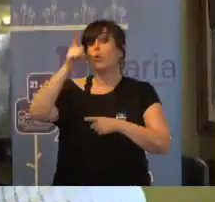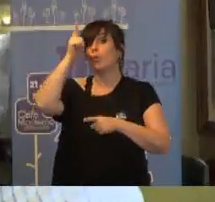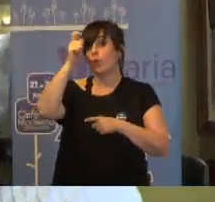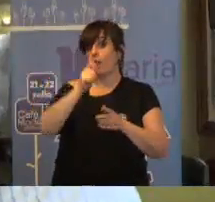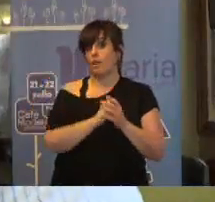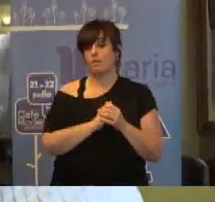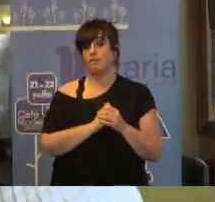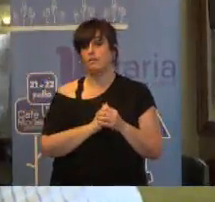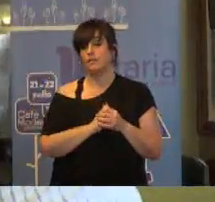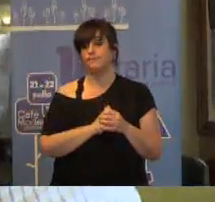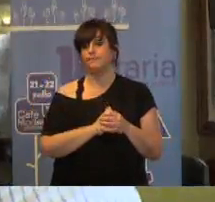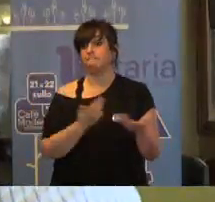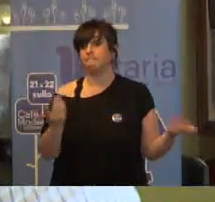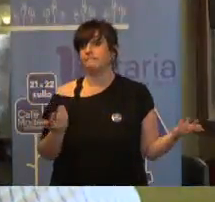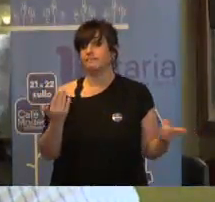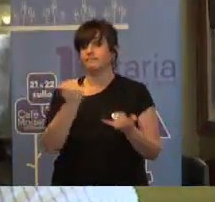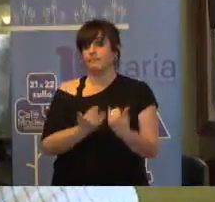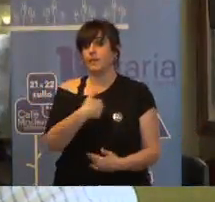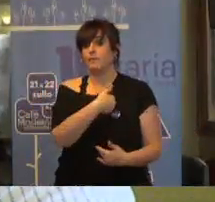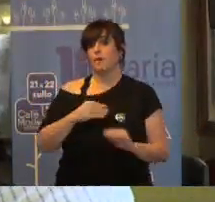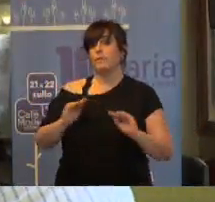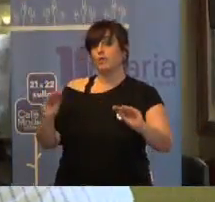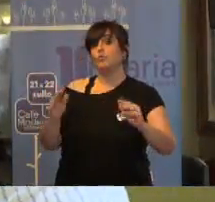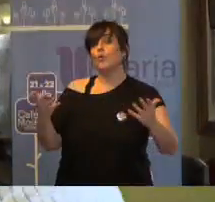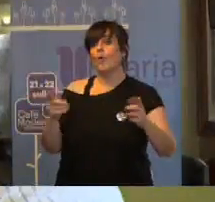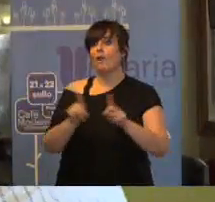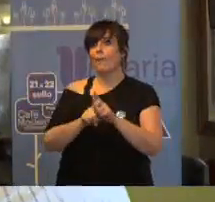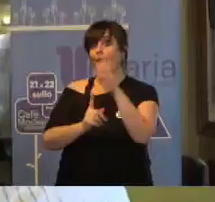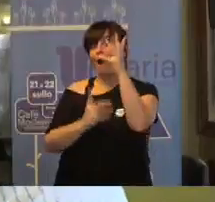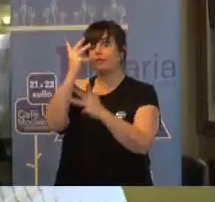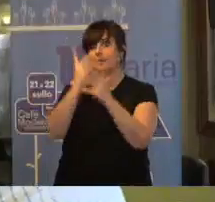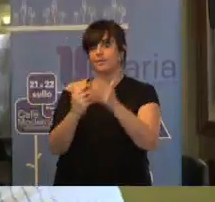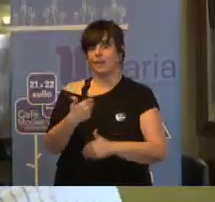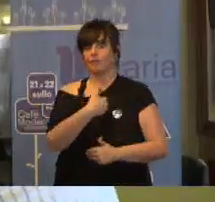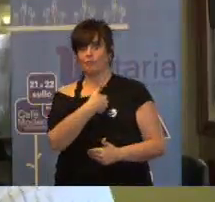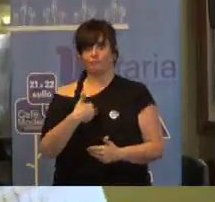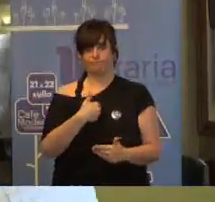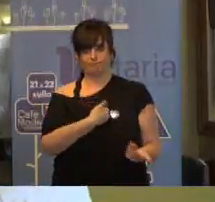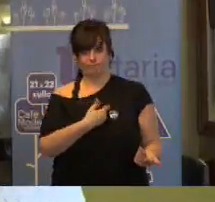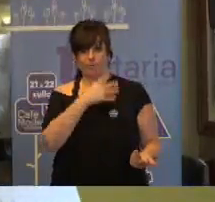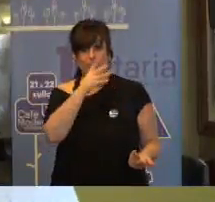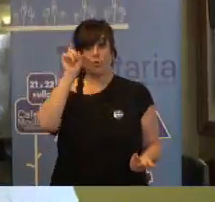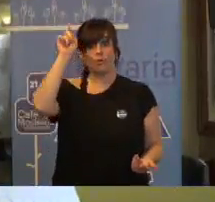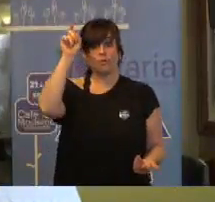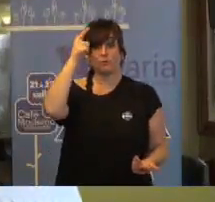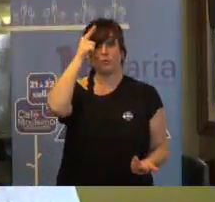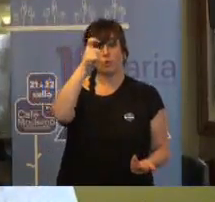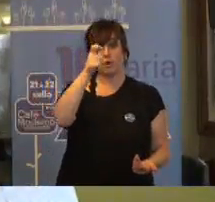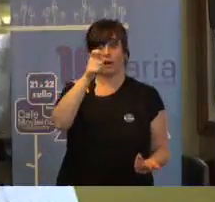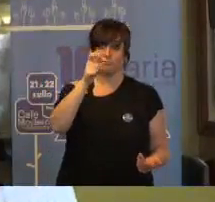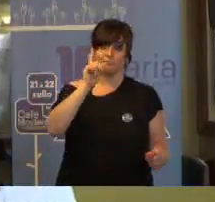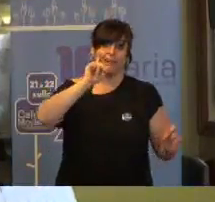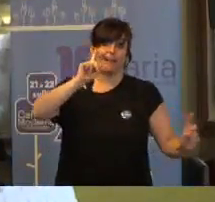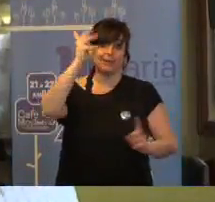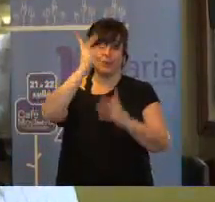xogaban un papel, pois, moi de administración local, que dicir, eses mestres rurais no sentido do que ten a administración rural